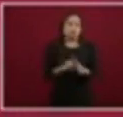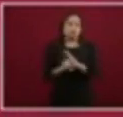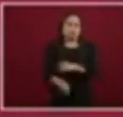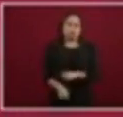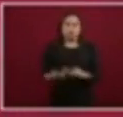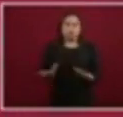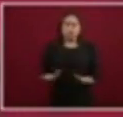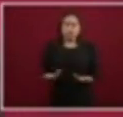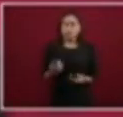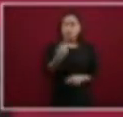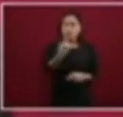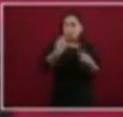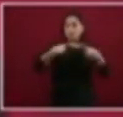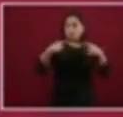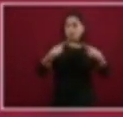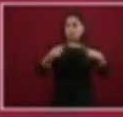va a